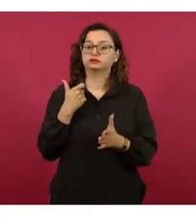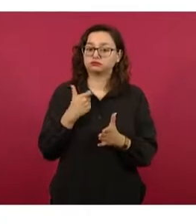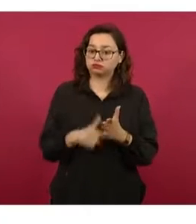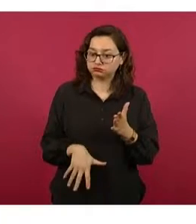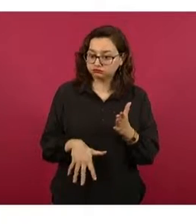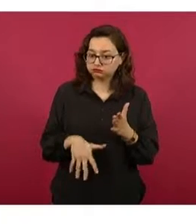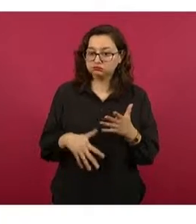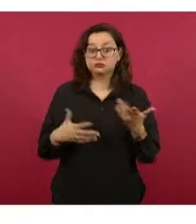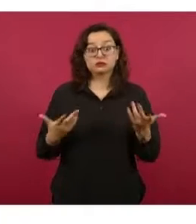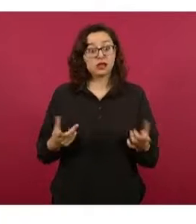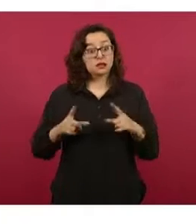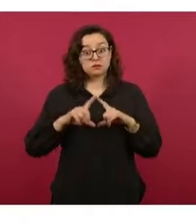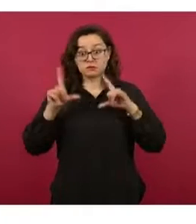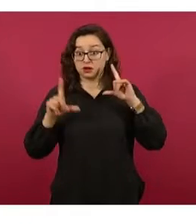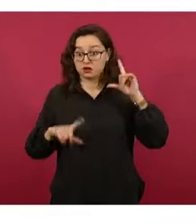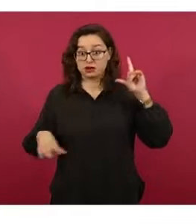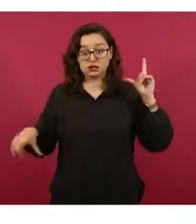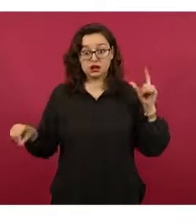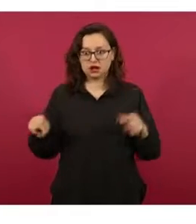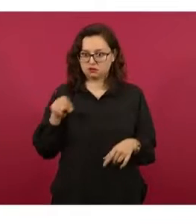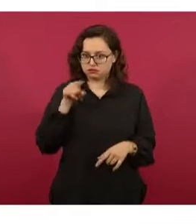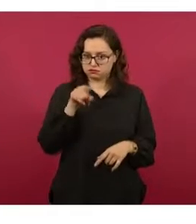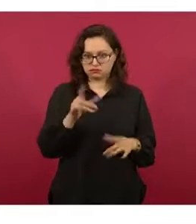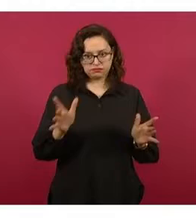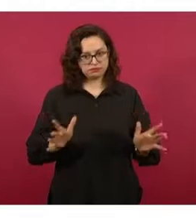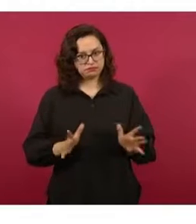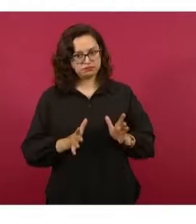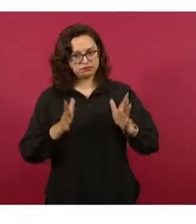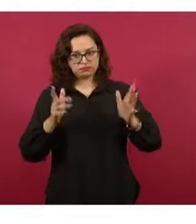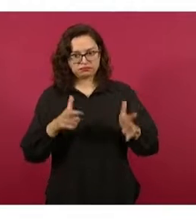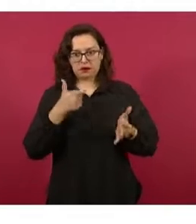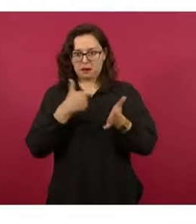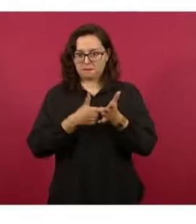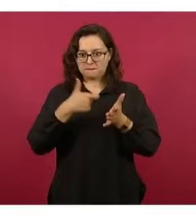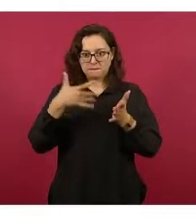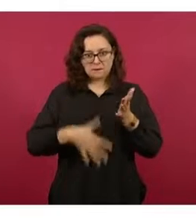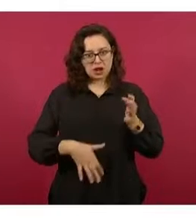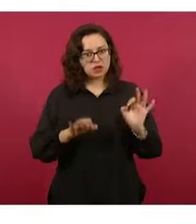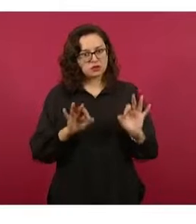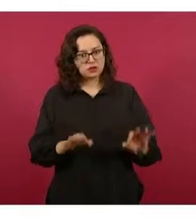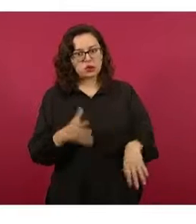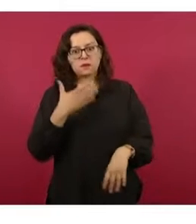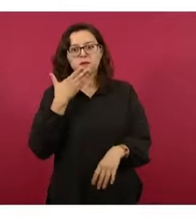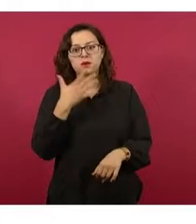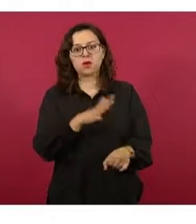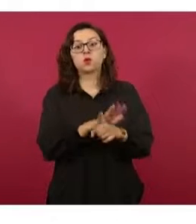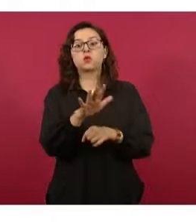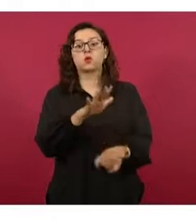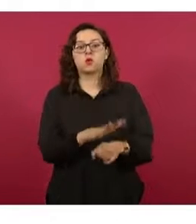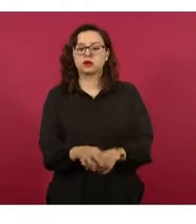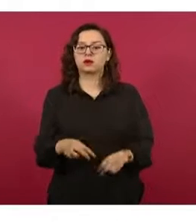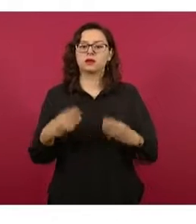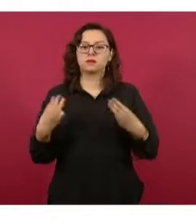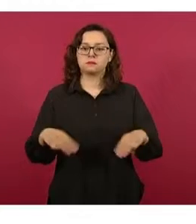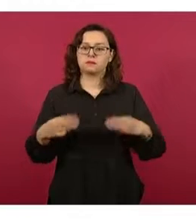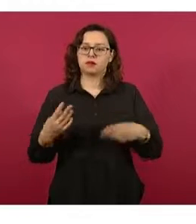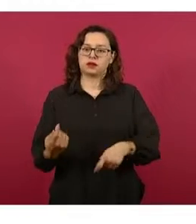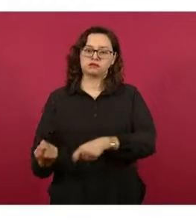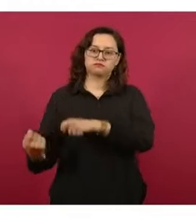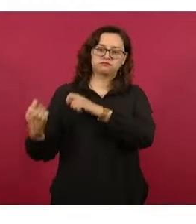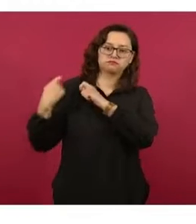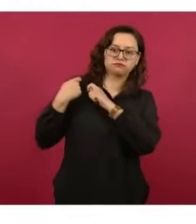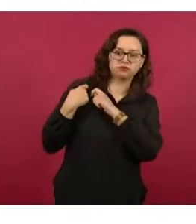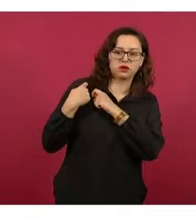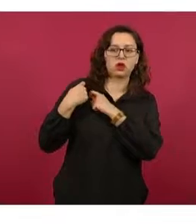más económico de todo el país en esta ocasión, igual que en las dos semanas pasadas, es la central de abastos de Durango,